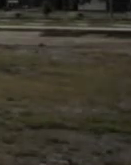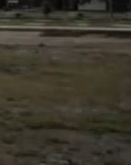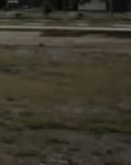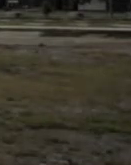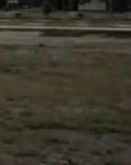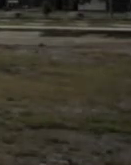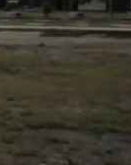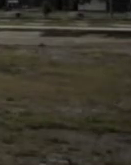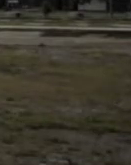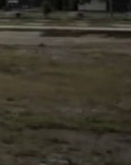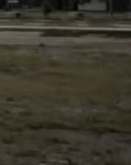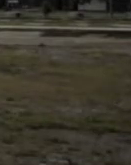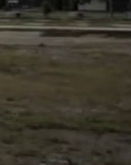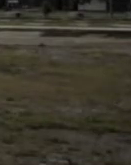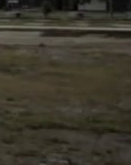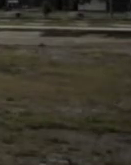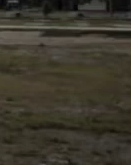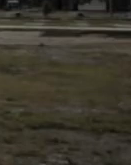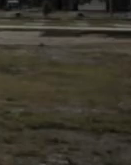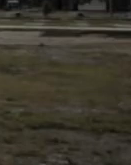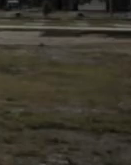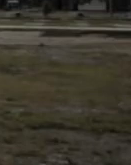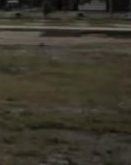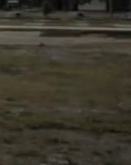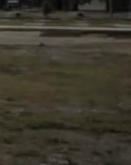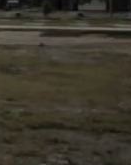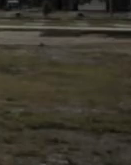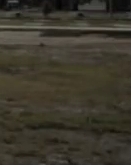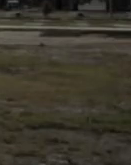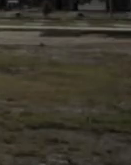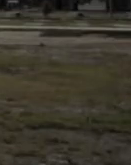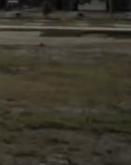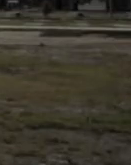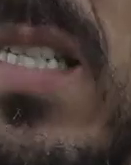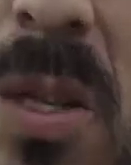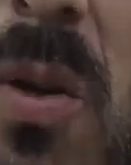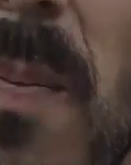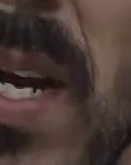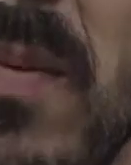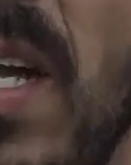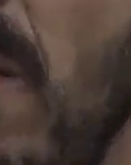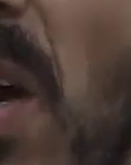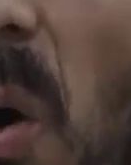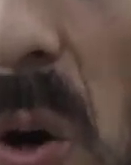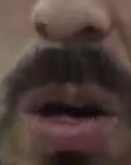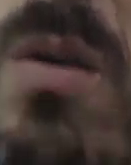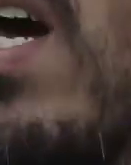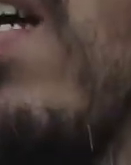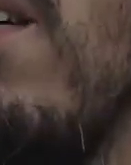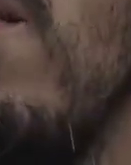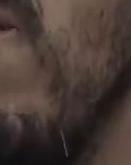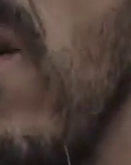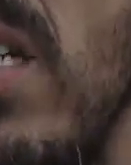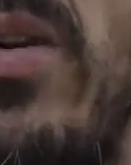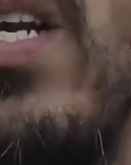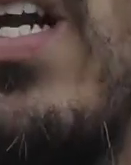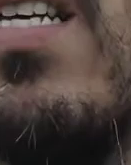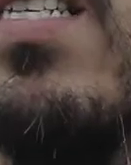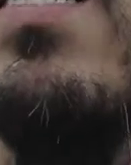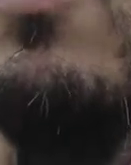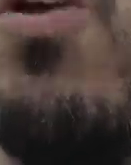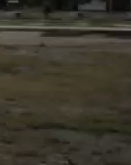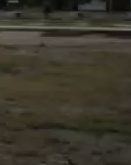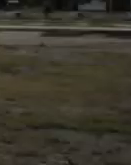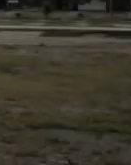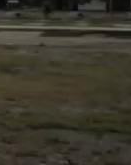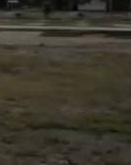el edificio del CETAF, Centro de Tecnología y Artes Visuales, que es sin duda para mí el mejor lugar para recibir